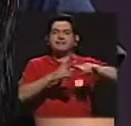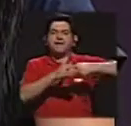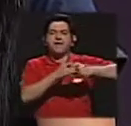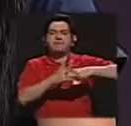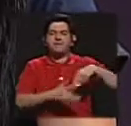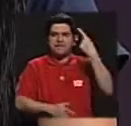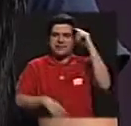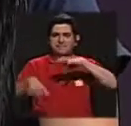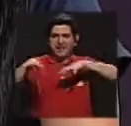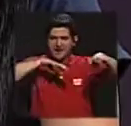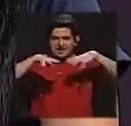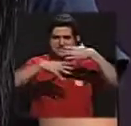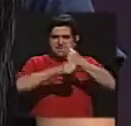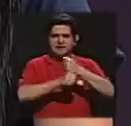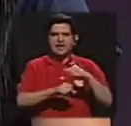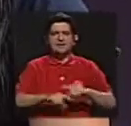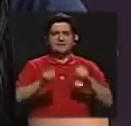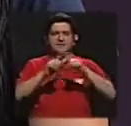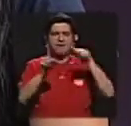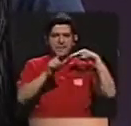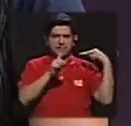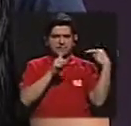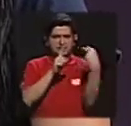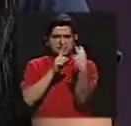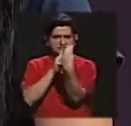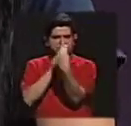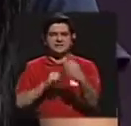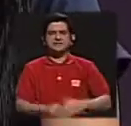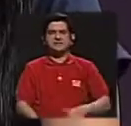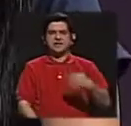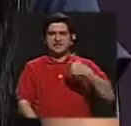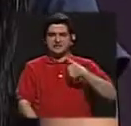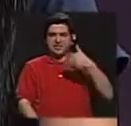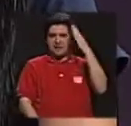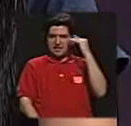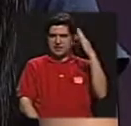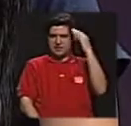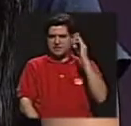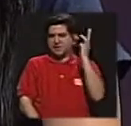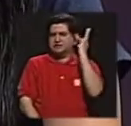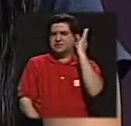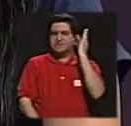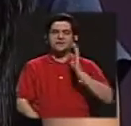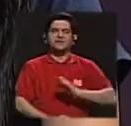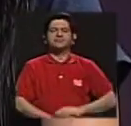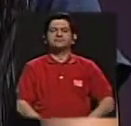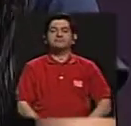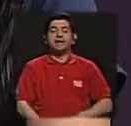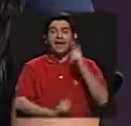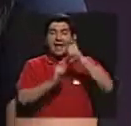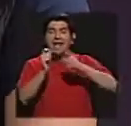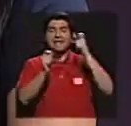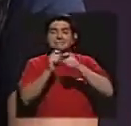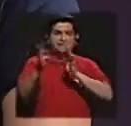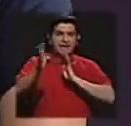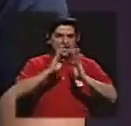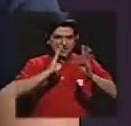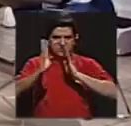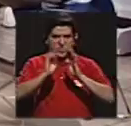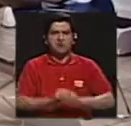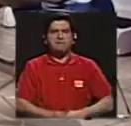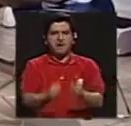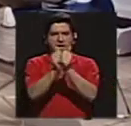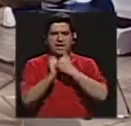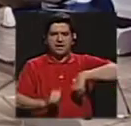herramienta para hacer activismo desde los puntos de vista, enfoques y experiencias de nosotras las mujeres. Y justamente para conversar